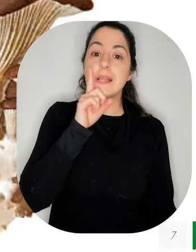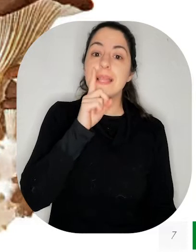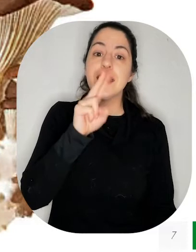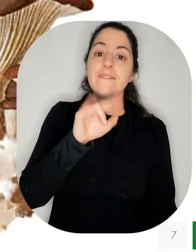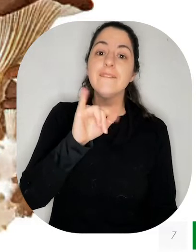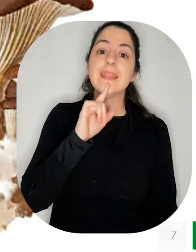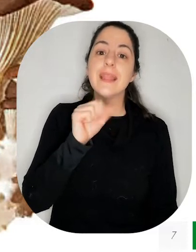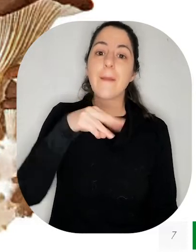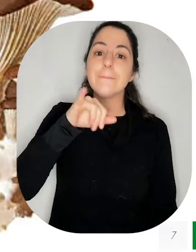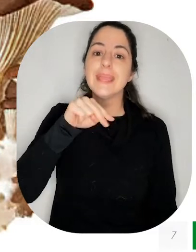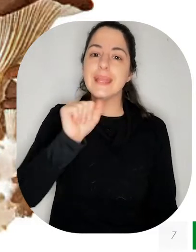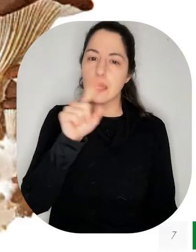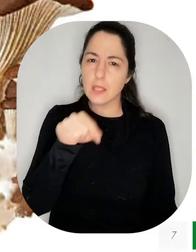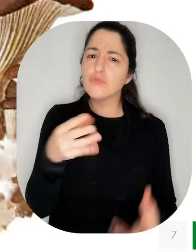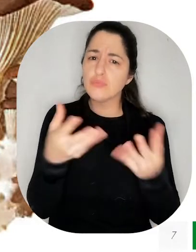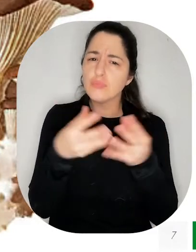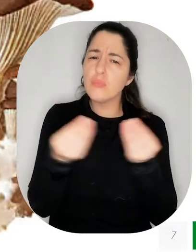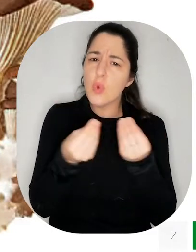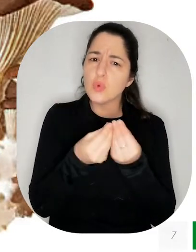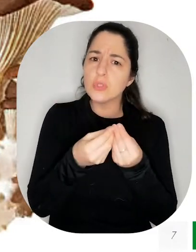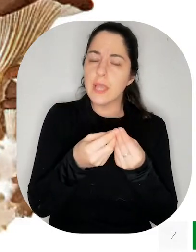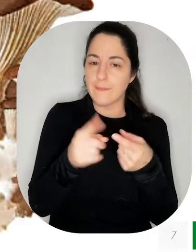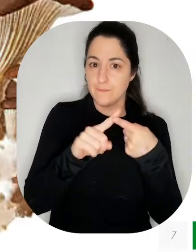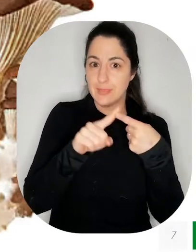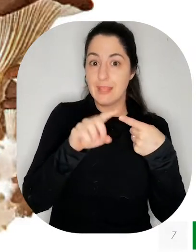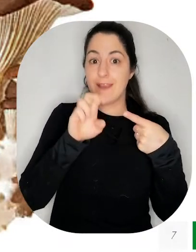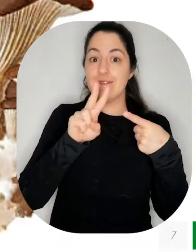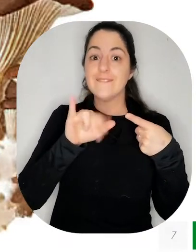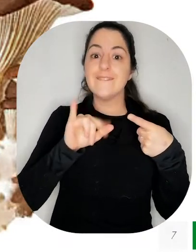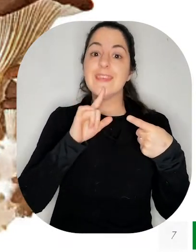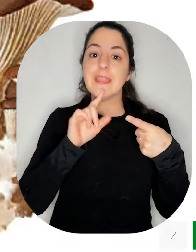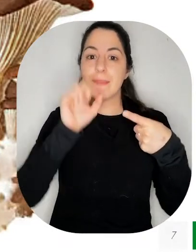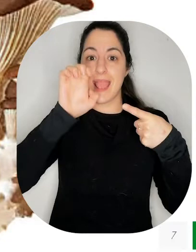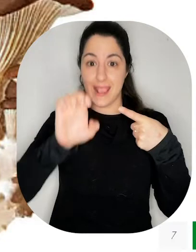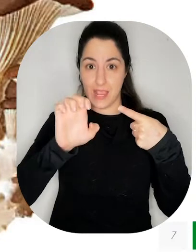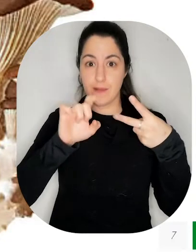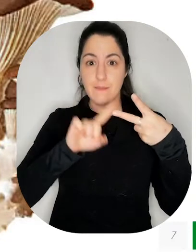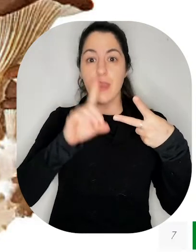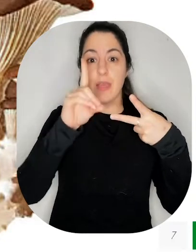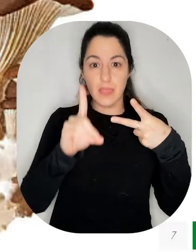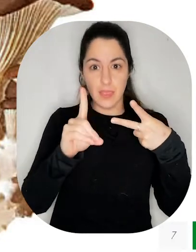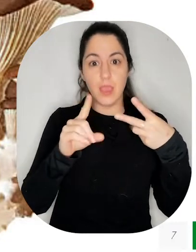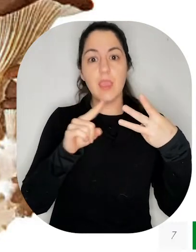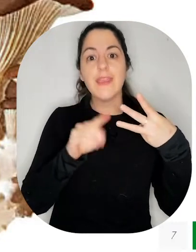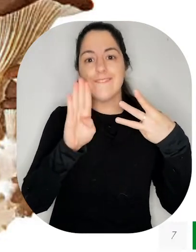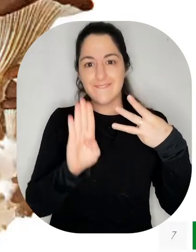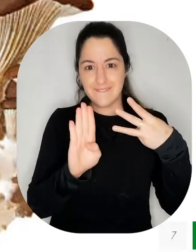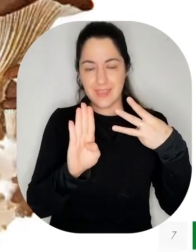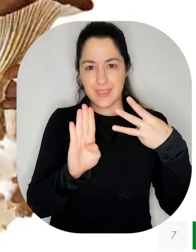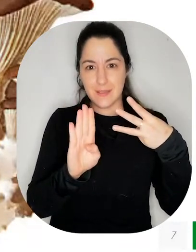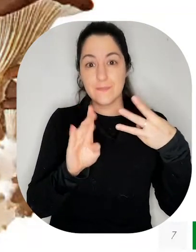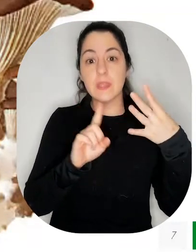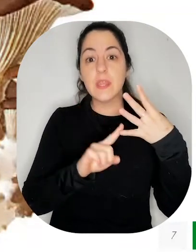Tiene muchas vitaminas, no tiene todas las vitaminas, pero tiene vitamina E, esa no está mencionada acá, tiene vitamina D